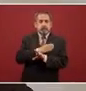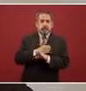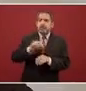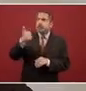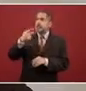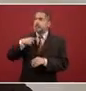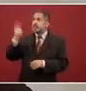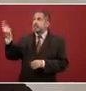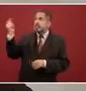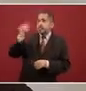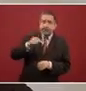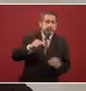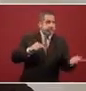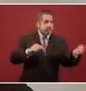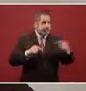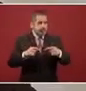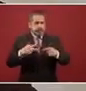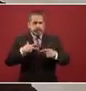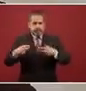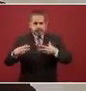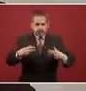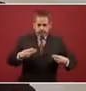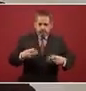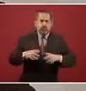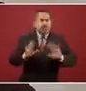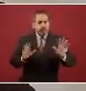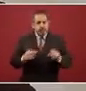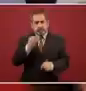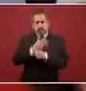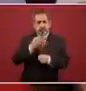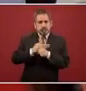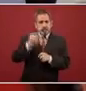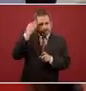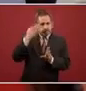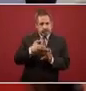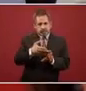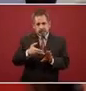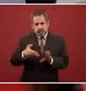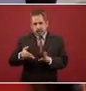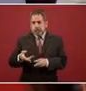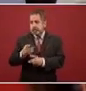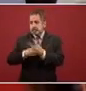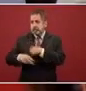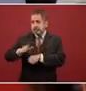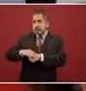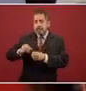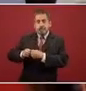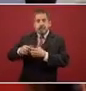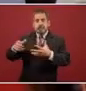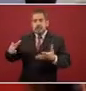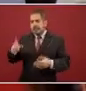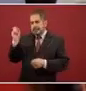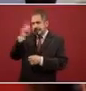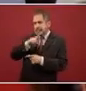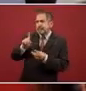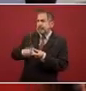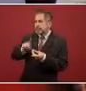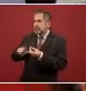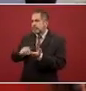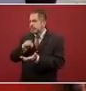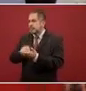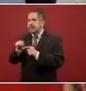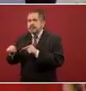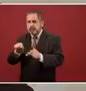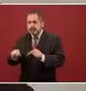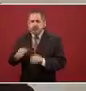importados o asociados a importación, lógicamente en el tiempo y en la medida que los casos se van incrementando, es mucho más difícil tener la precisión, pero ahorita